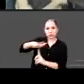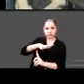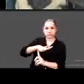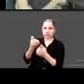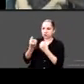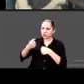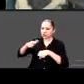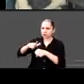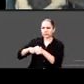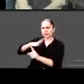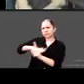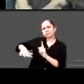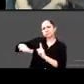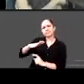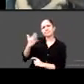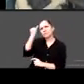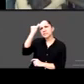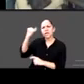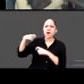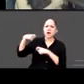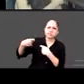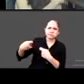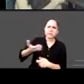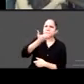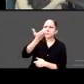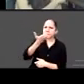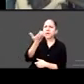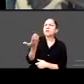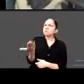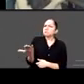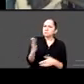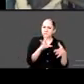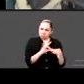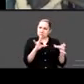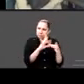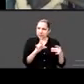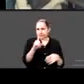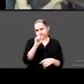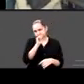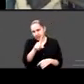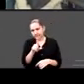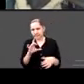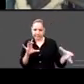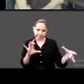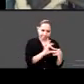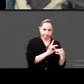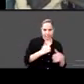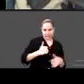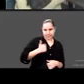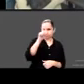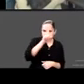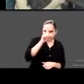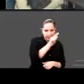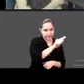algo someramente relacionado con herramientas para las familias y la intervención terapéutica.